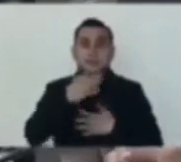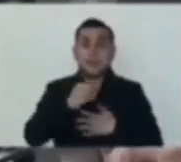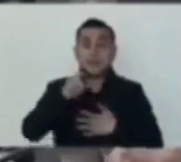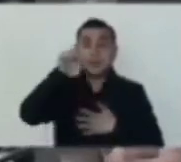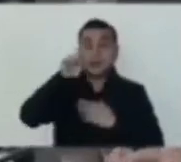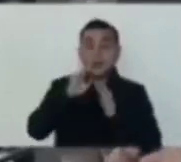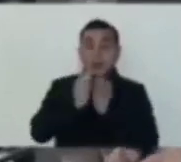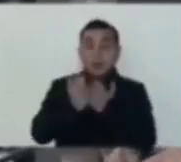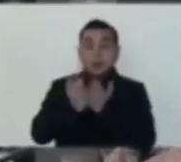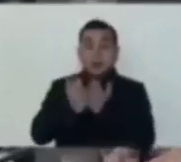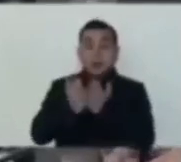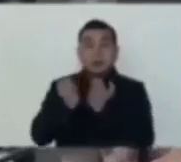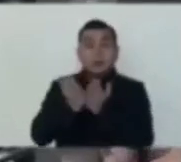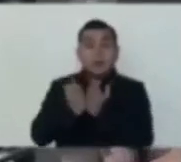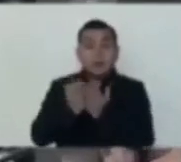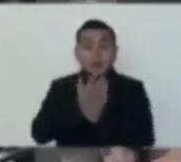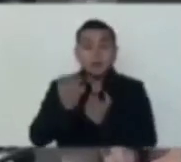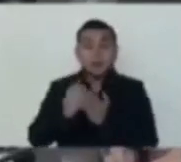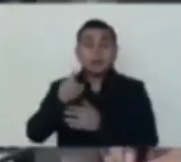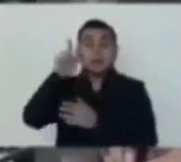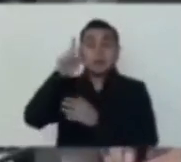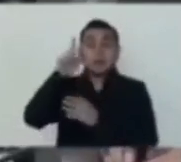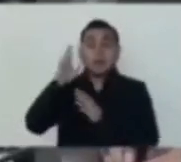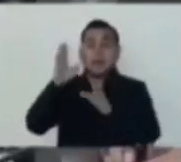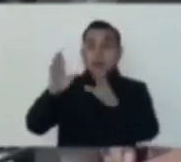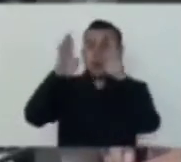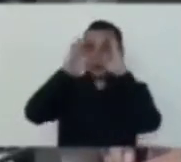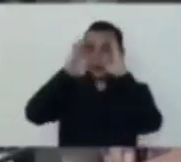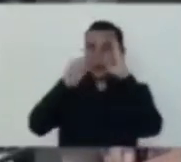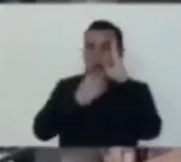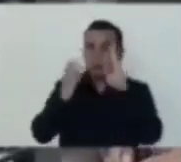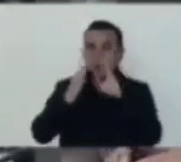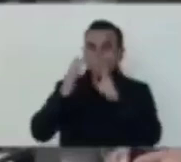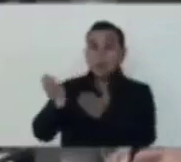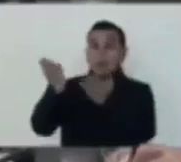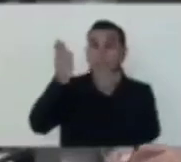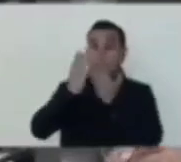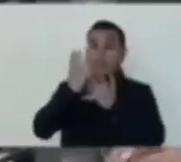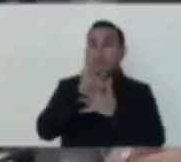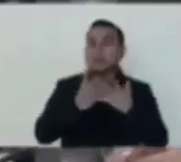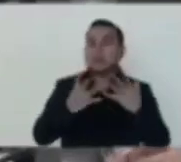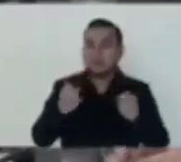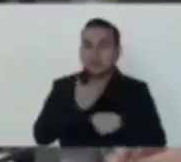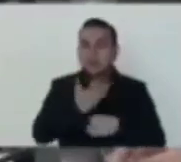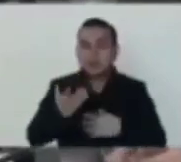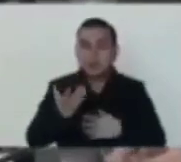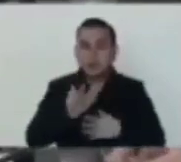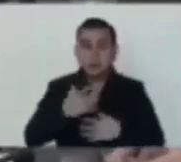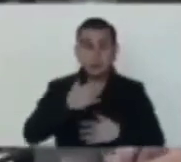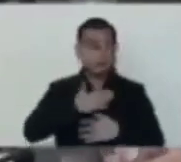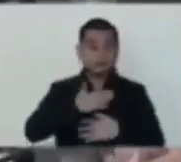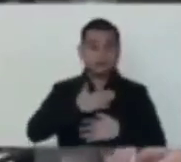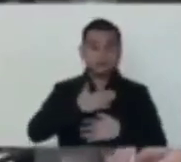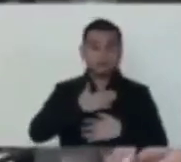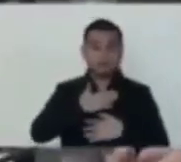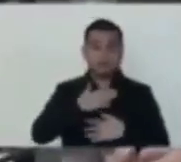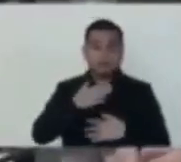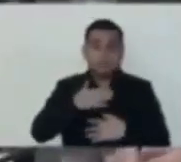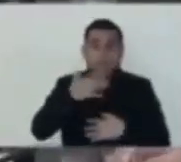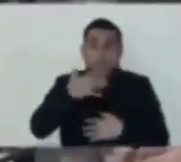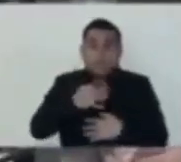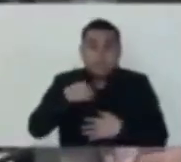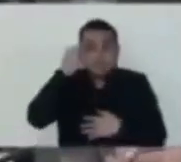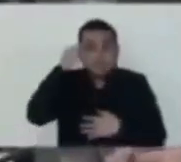la palabra de Dios, la Biblia dice claramente que si nosotros le pedimos a Dios, Dios nos va a escuchar y Dios nos va a cumplir y Dios va a sanar nuestra tierra. No lo digo yo, usted puede creer en